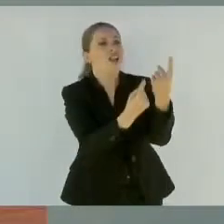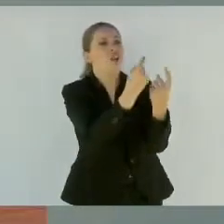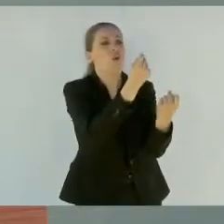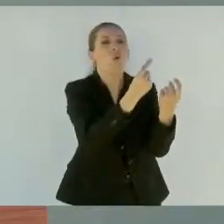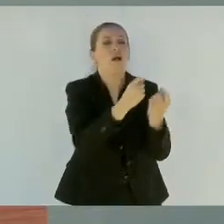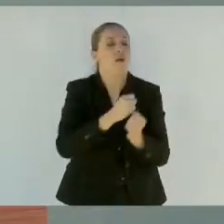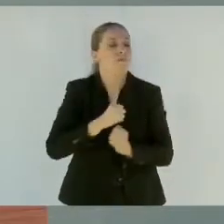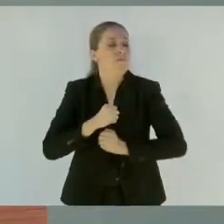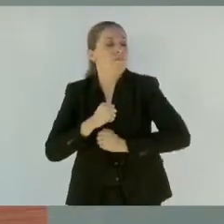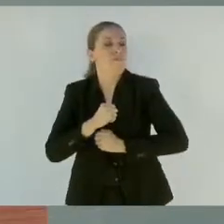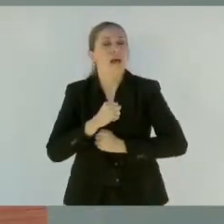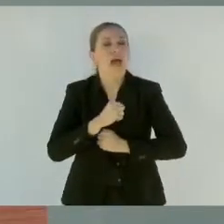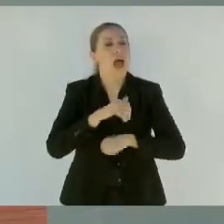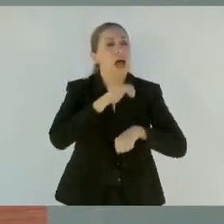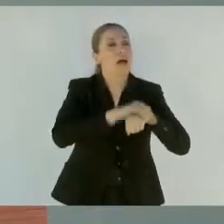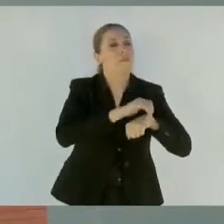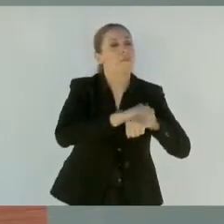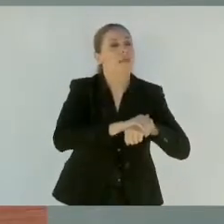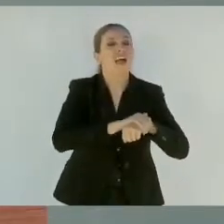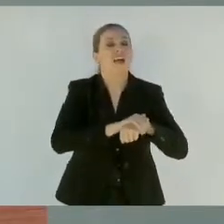impuestos, los de mero arriba.